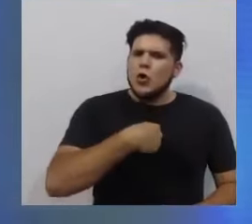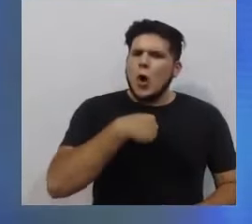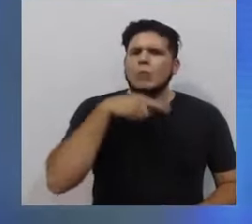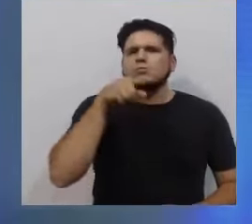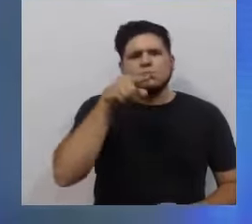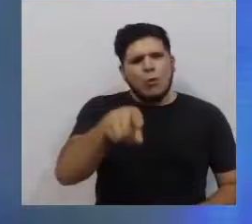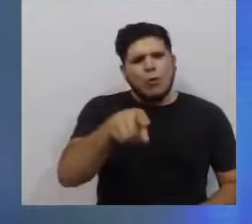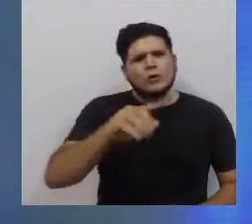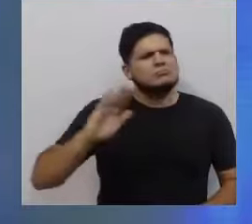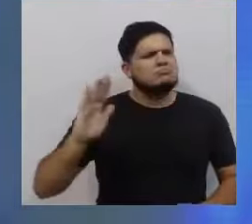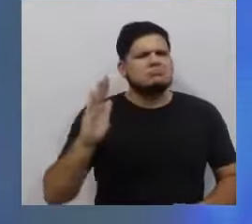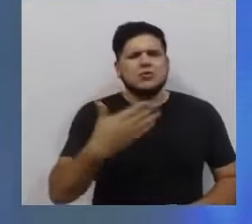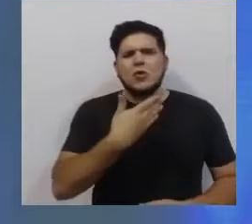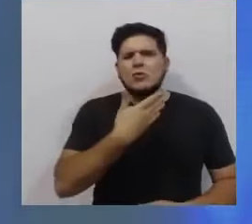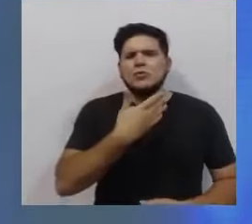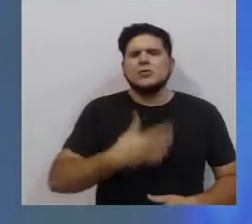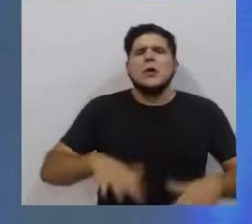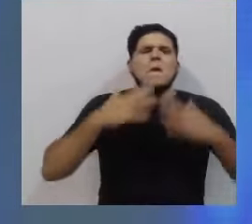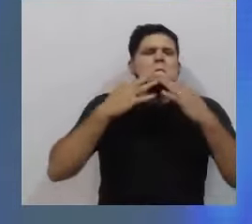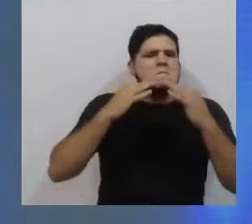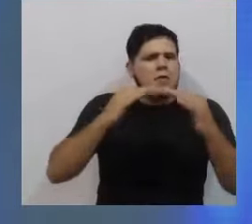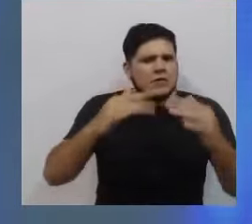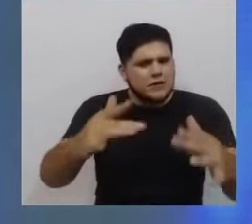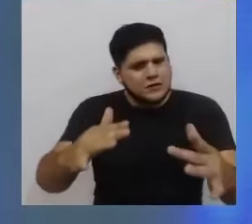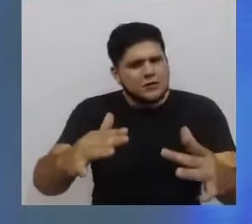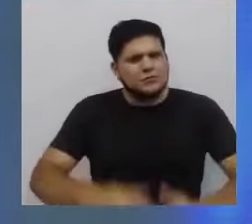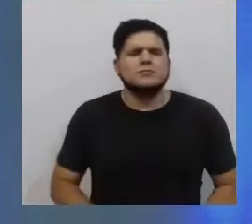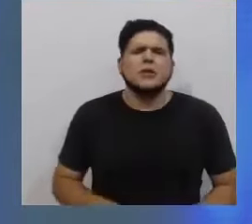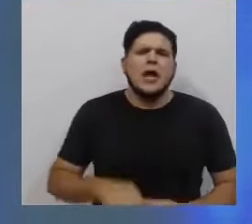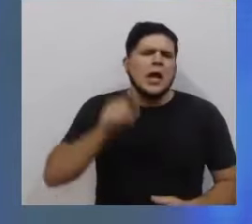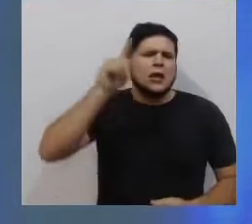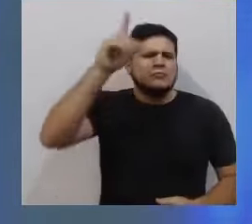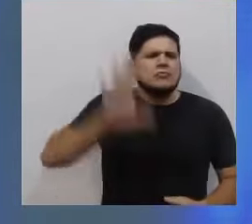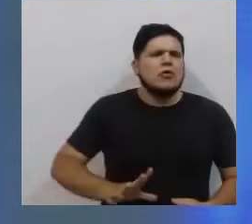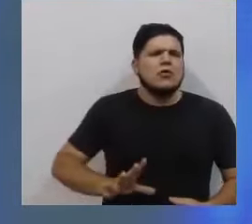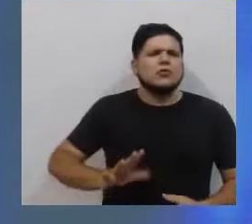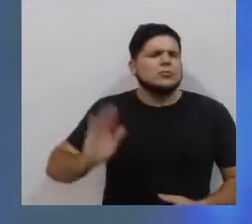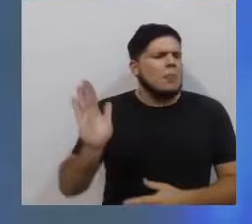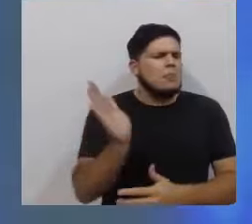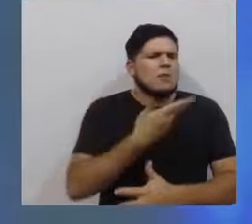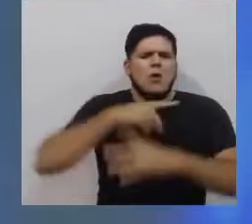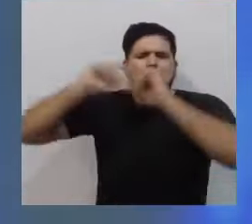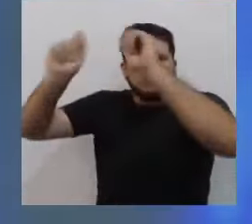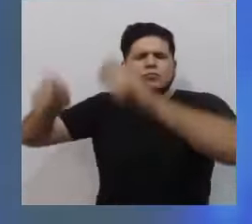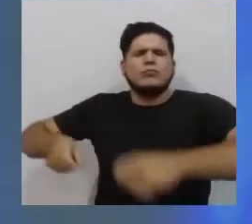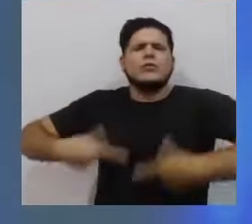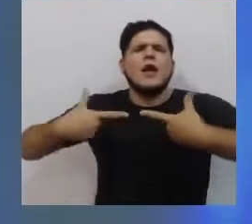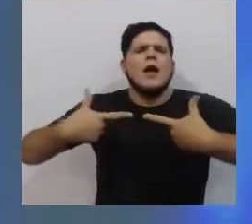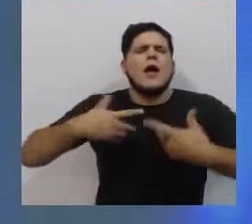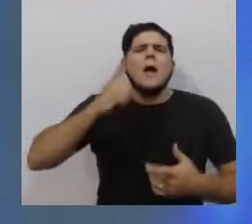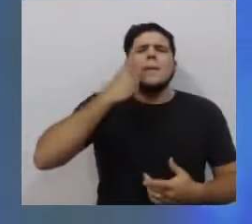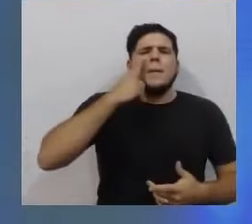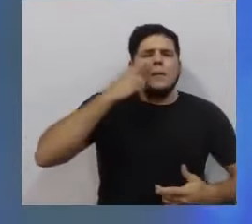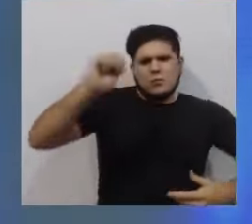soy bendecido soy prosperado y vivo en victoria vamos repítalo otra vez